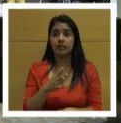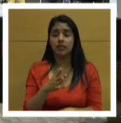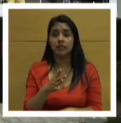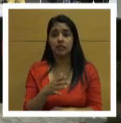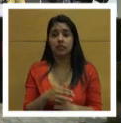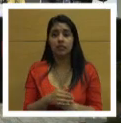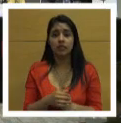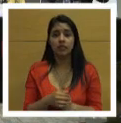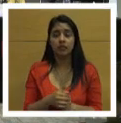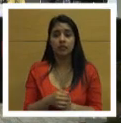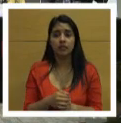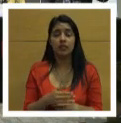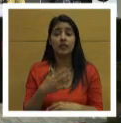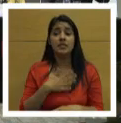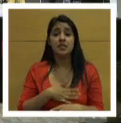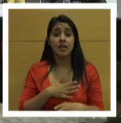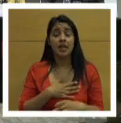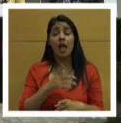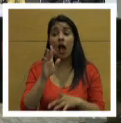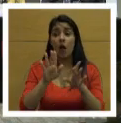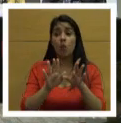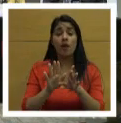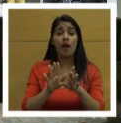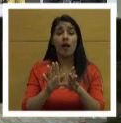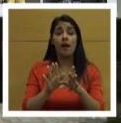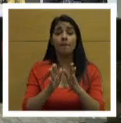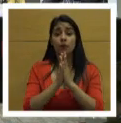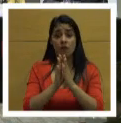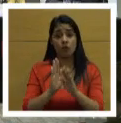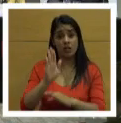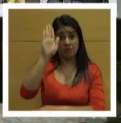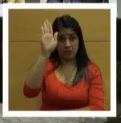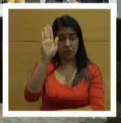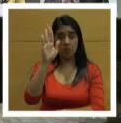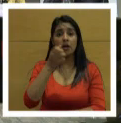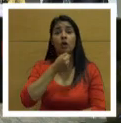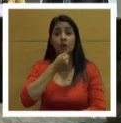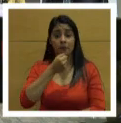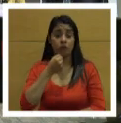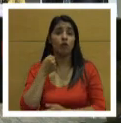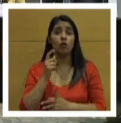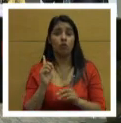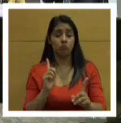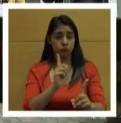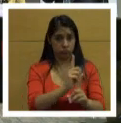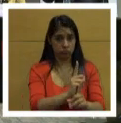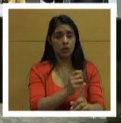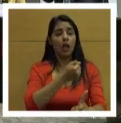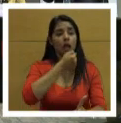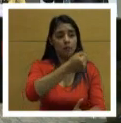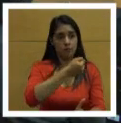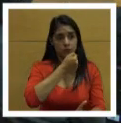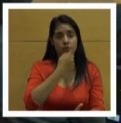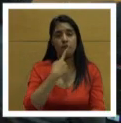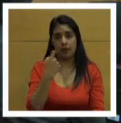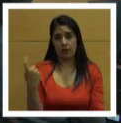en formular alguna de ellas, alguno de nuestros expositores, por favor, levantar la mano y les haremos llegar un micrófono para que pueda formular.